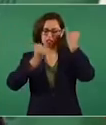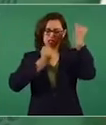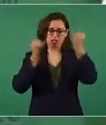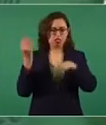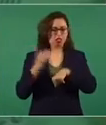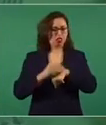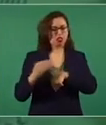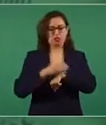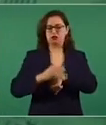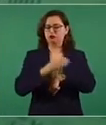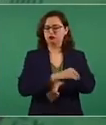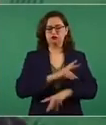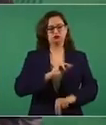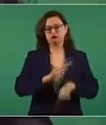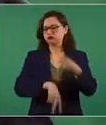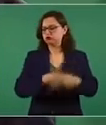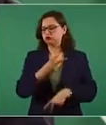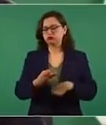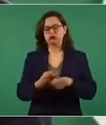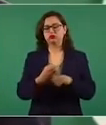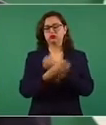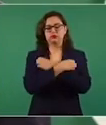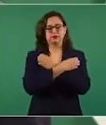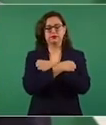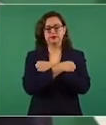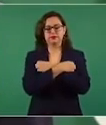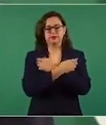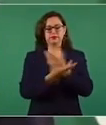para no impulsar la educación.